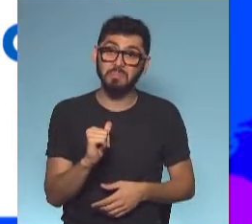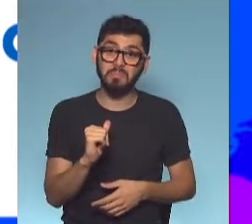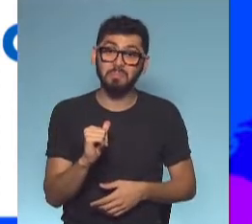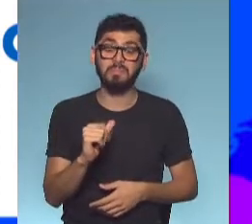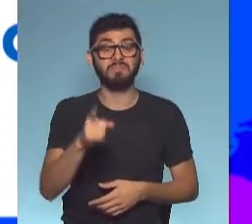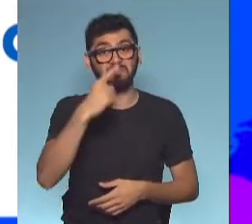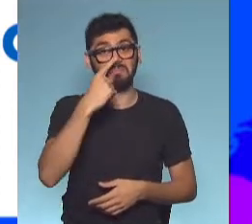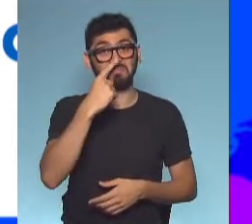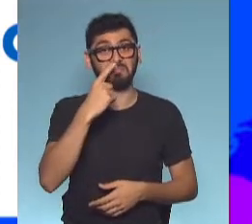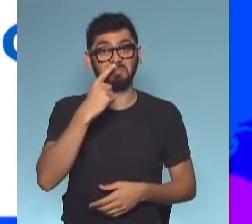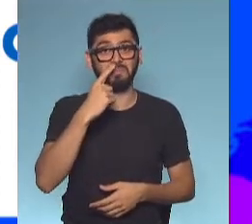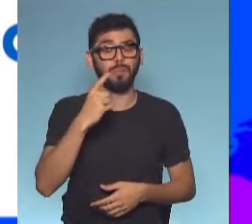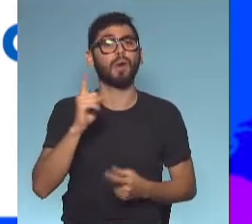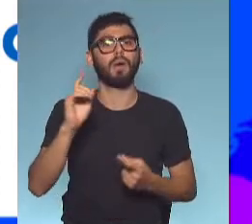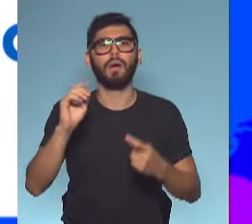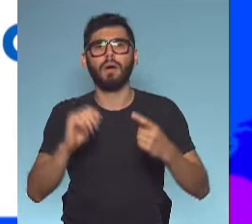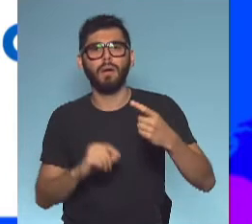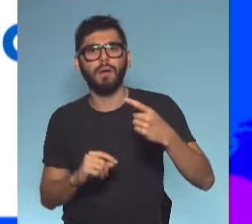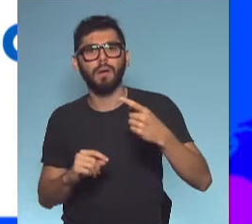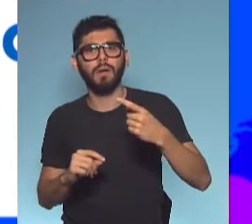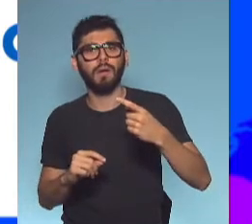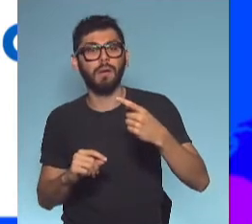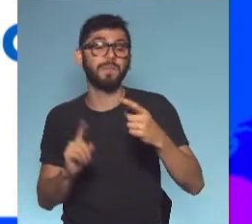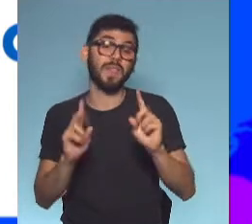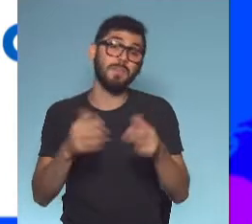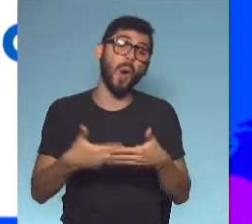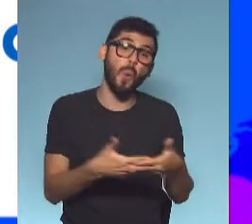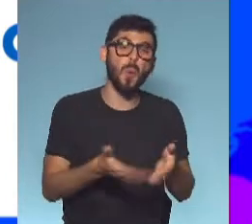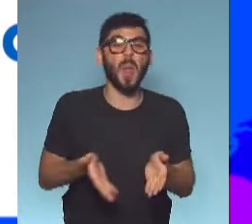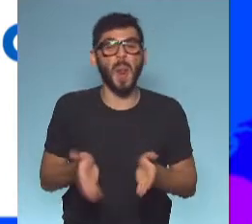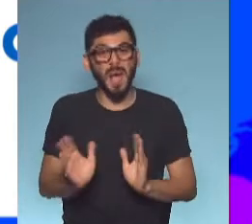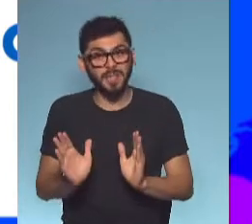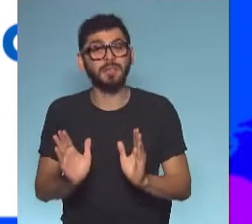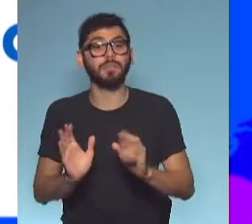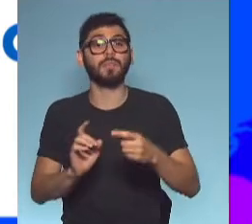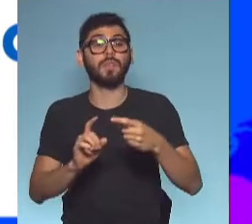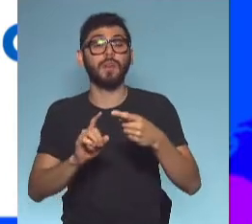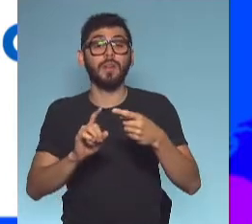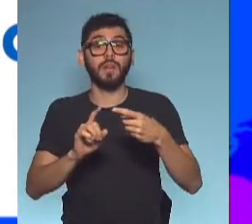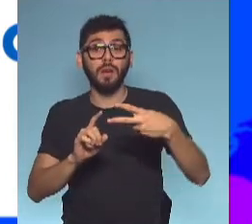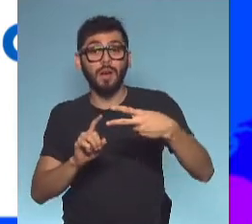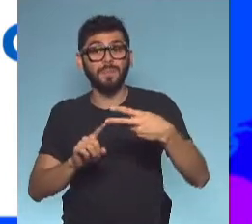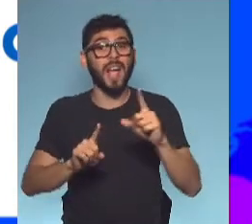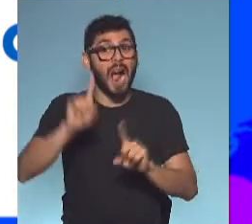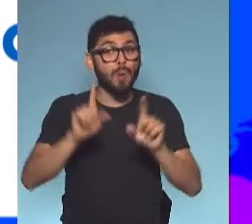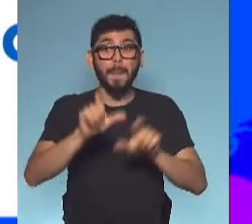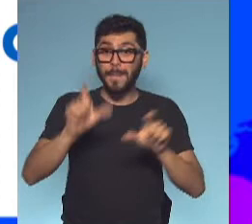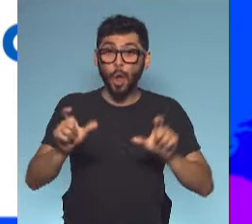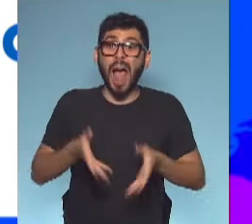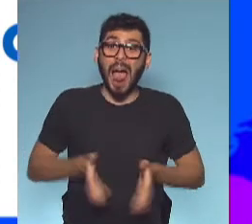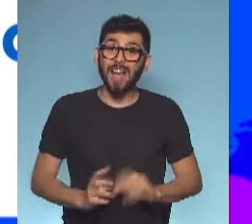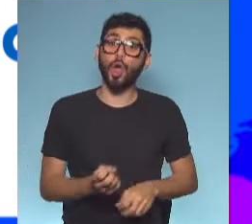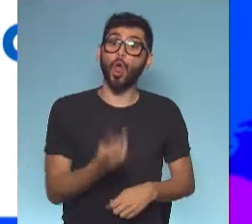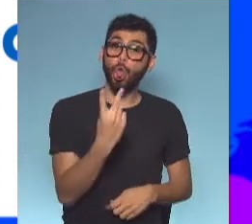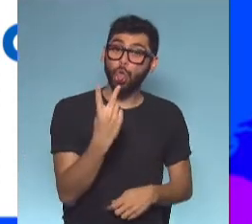muy interesante. Y después, hablando también de bebés y de nacimiento, hay personas que nacen con dos penes. ¿Dos penes?